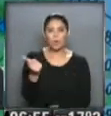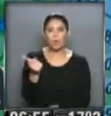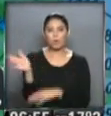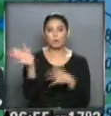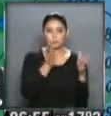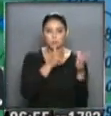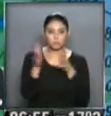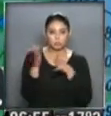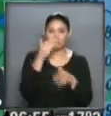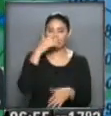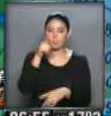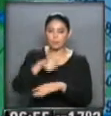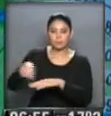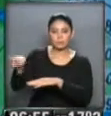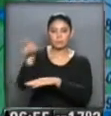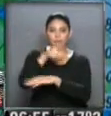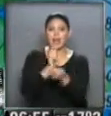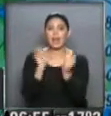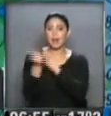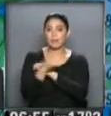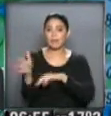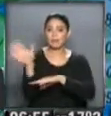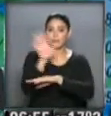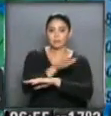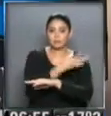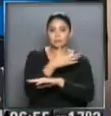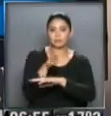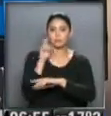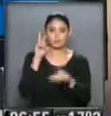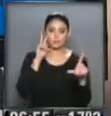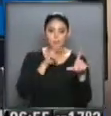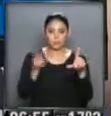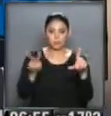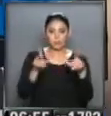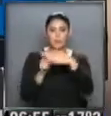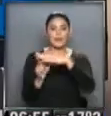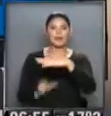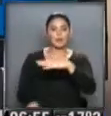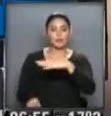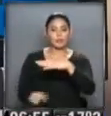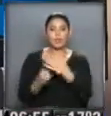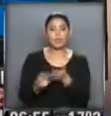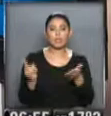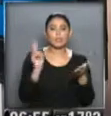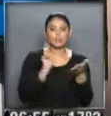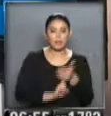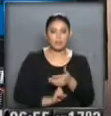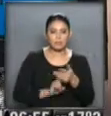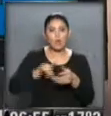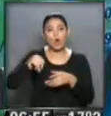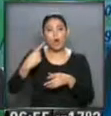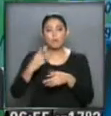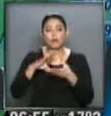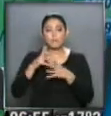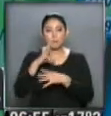leves del sudeste que luego rotarán al noreste, y nuevamente observen cómo en la región patagónica ingresa otro sistema